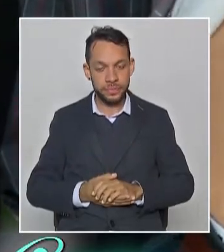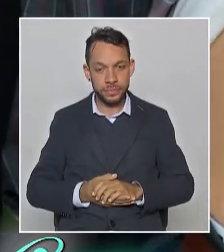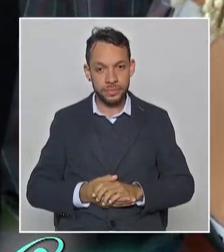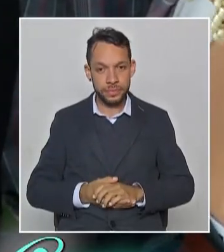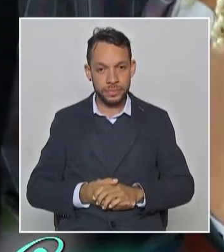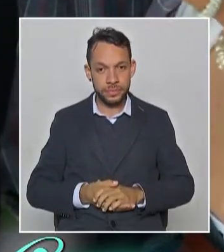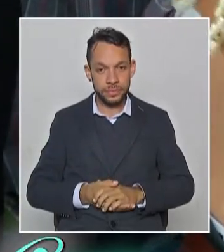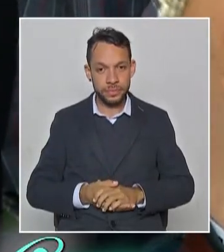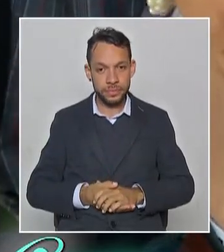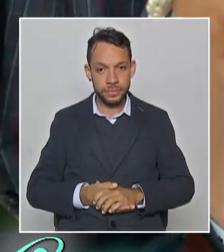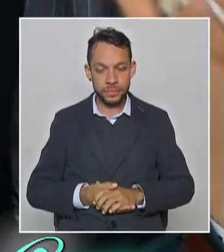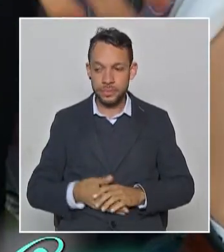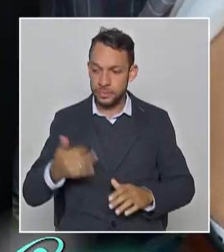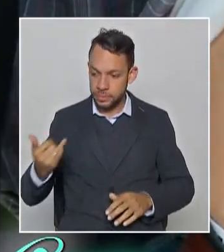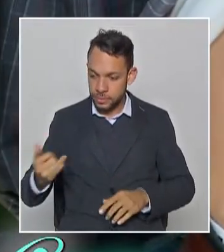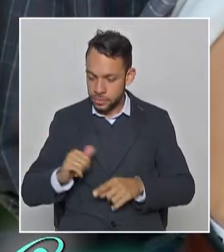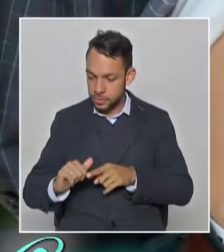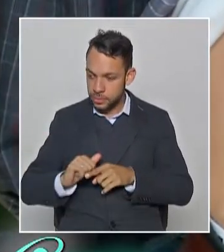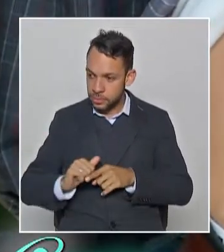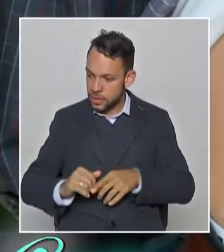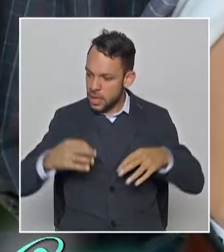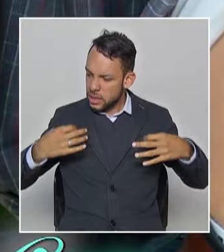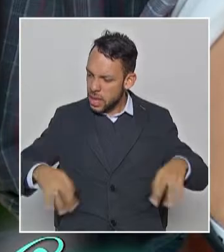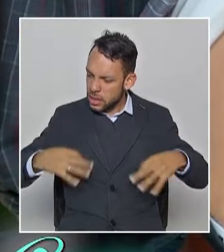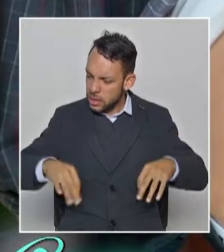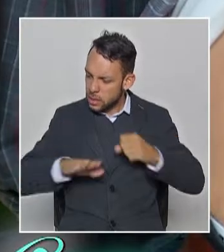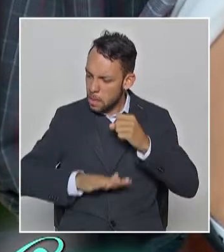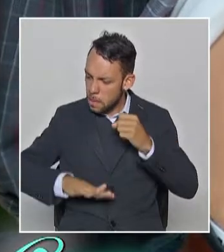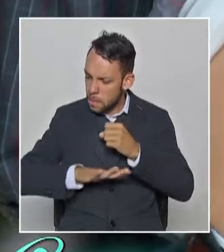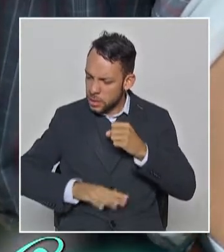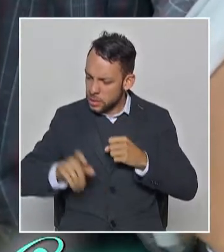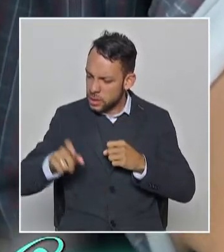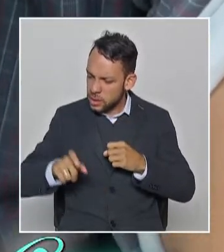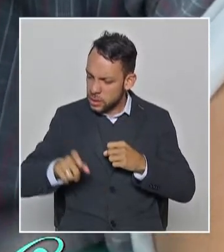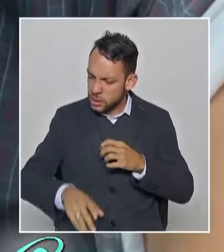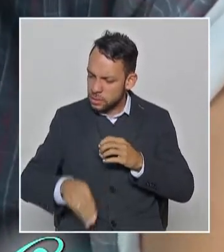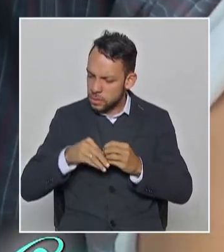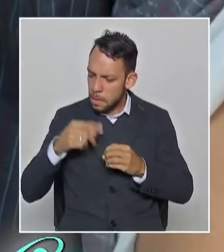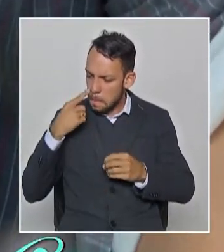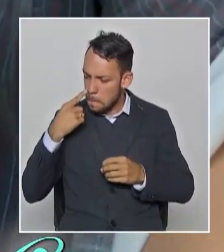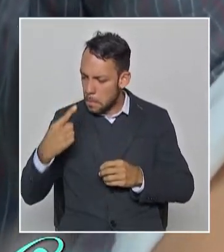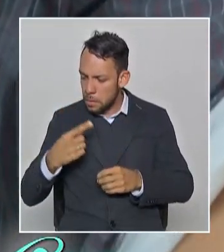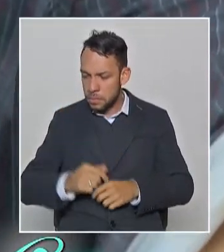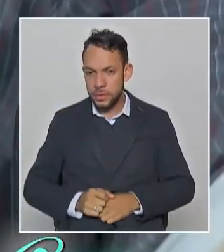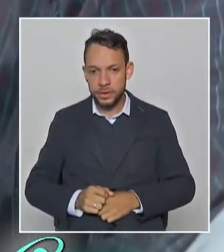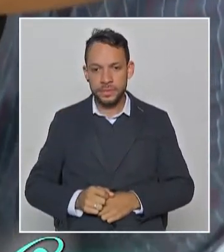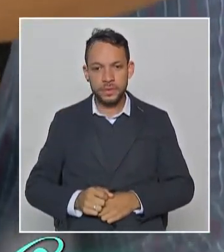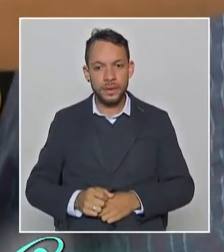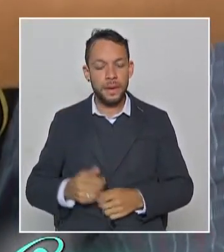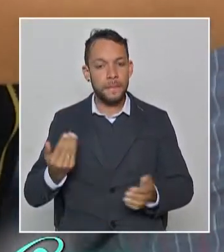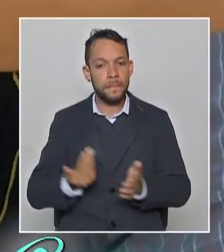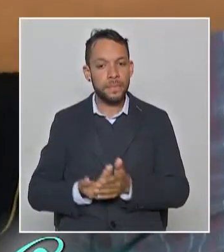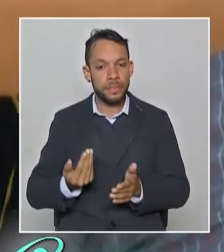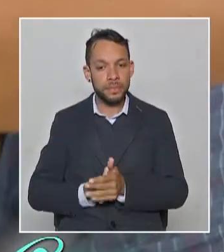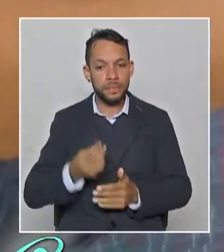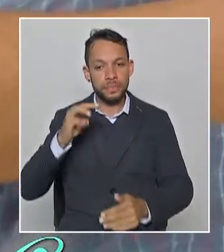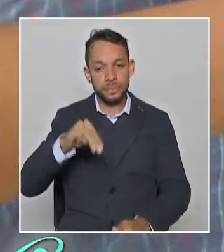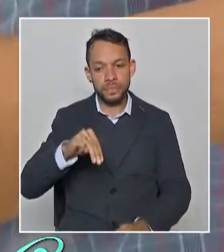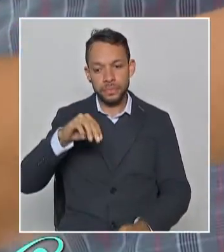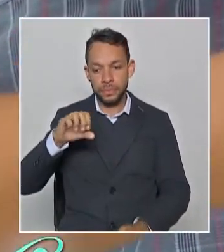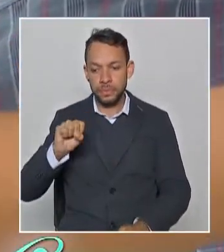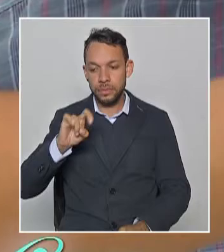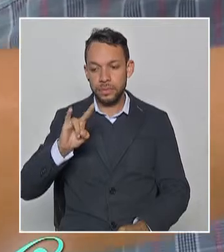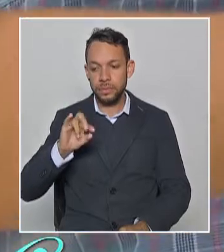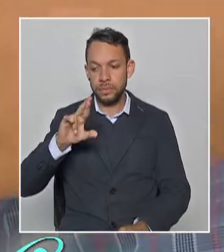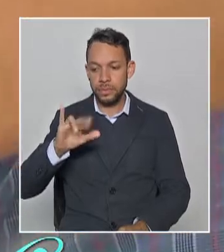Vamos aquí, yo hago aquí un ejercicio muy práctico y aquí vamos a mirar. Bueno, ahí Mauricio, nuestro camarógrafo, ahí se